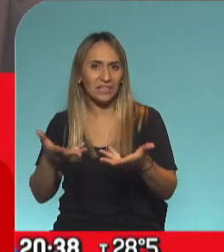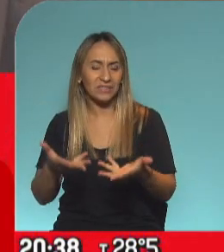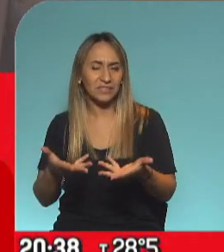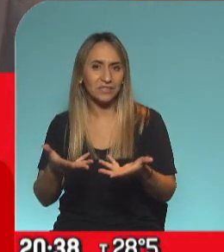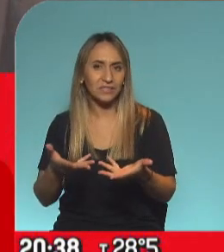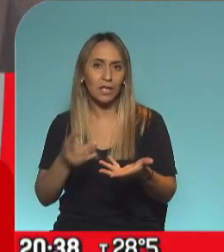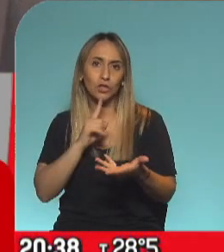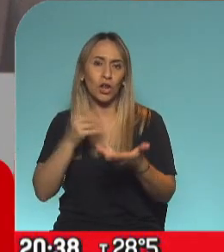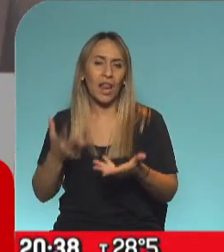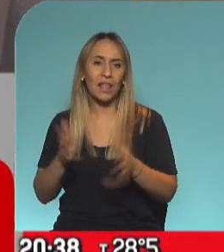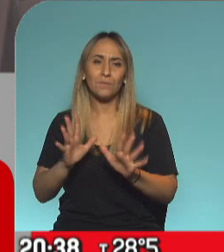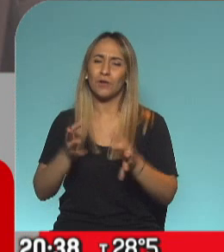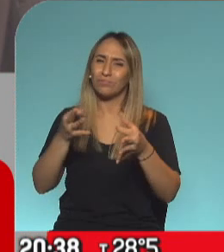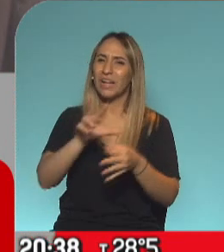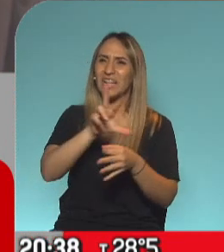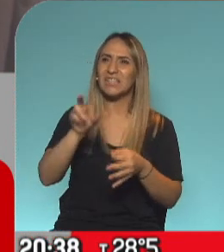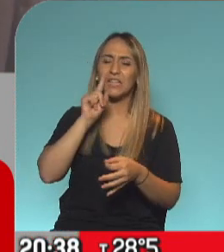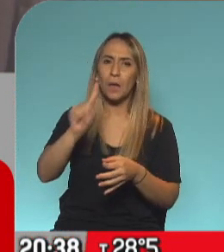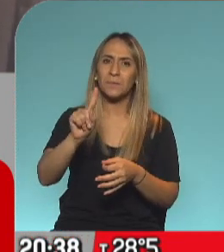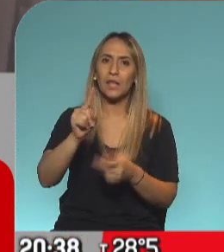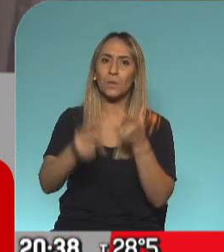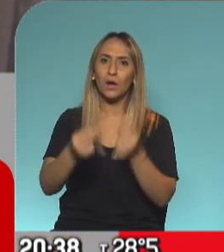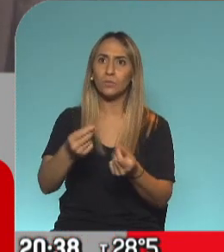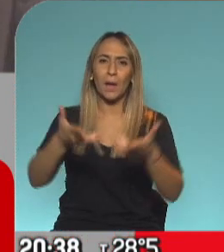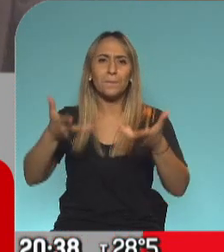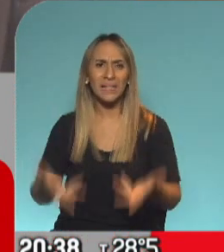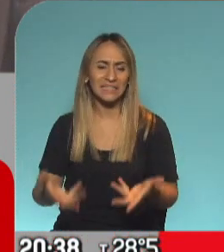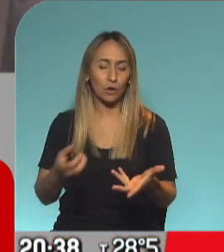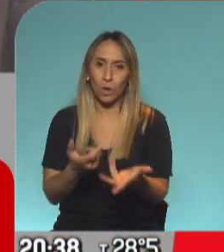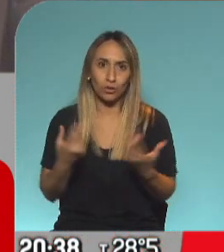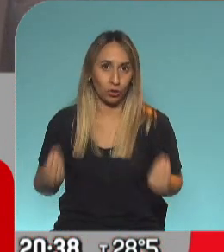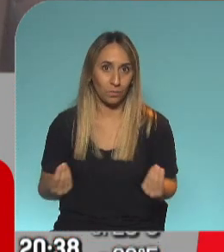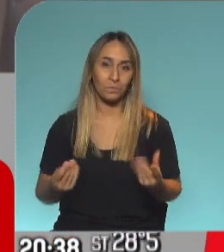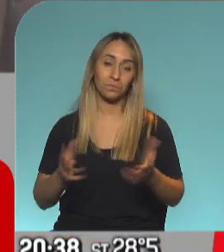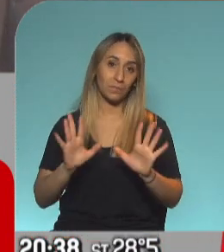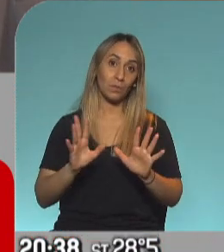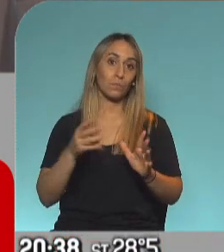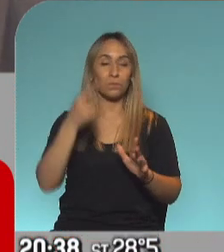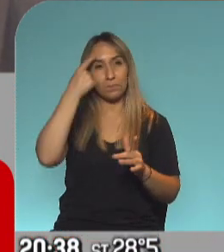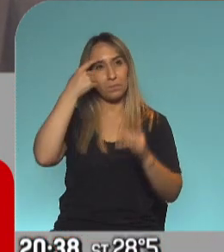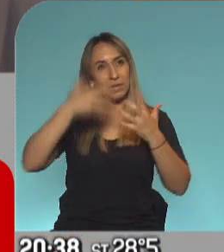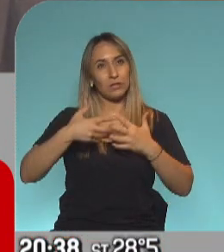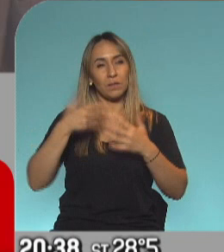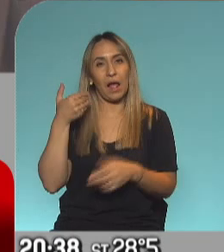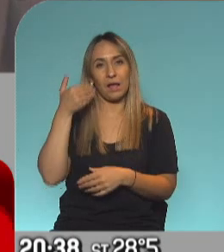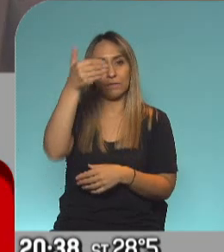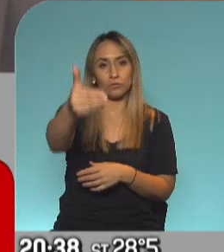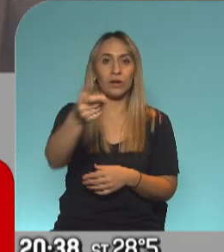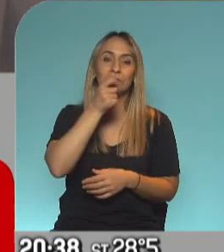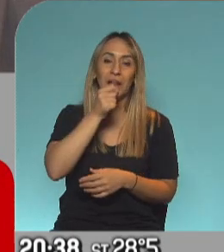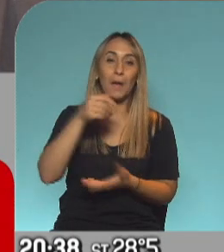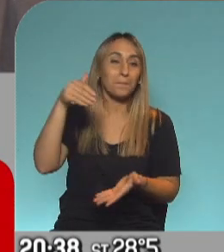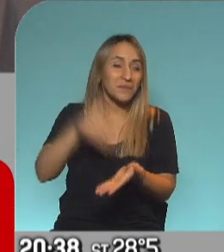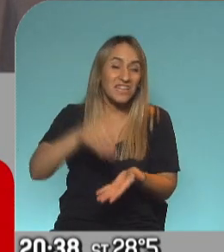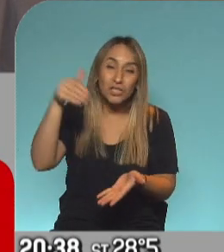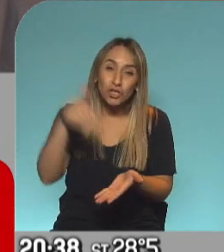cuánto pesarían estas 300.000 vacunas, pero en función de lo que viene, de que las próximas entregas sean de millones de